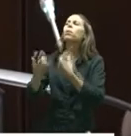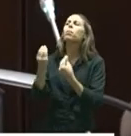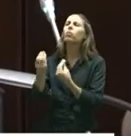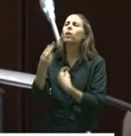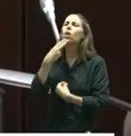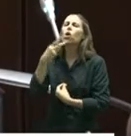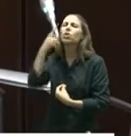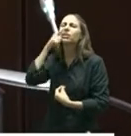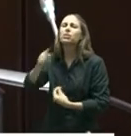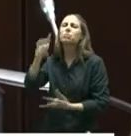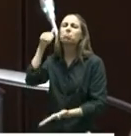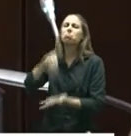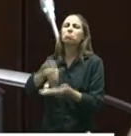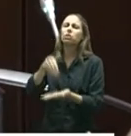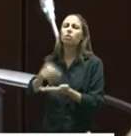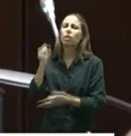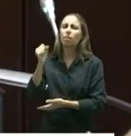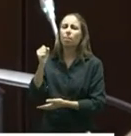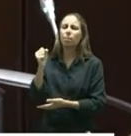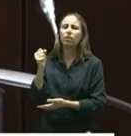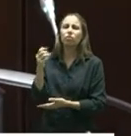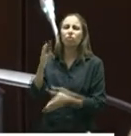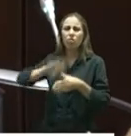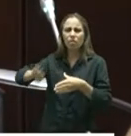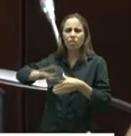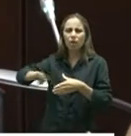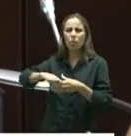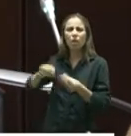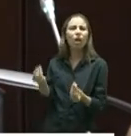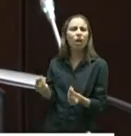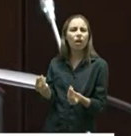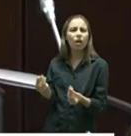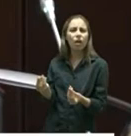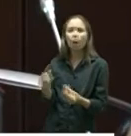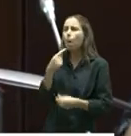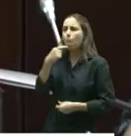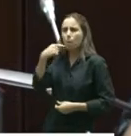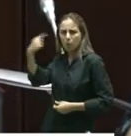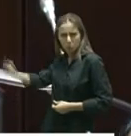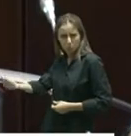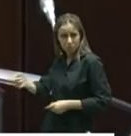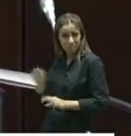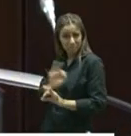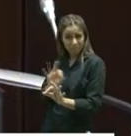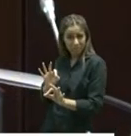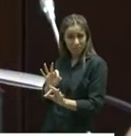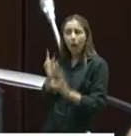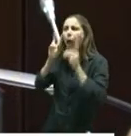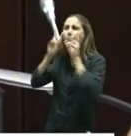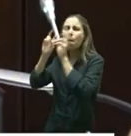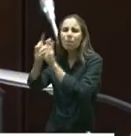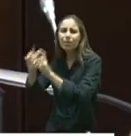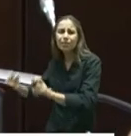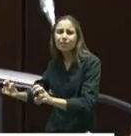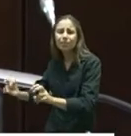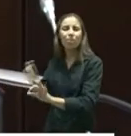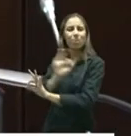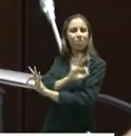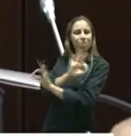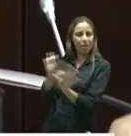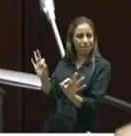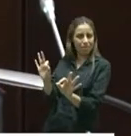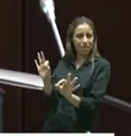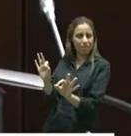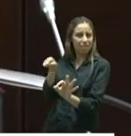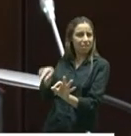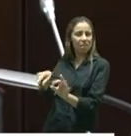enteramos en los fundamentos que se deben y que hoy se le preguntó al ministro lo van a investigar No dijeron una sola